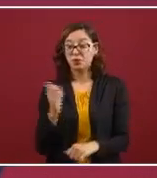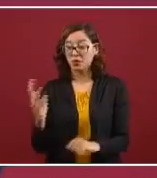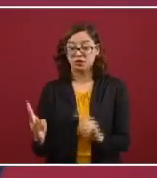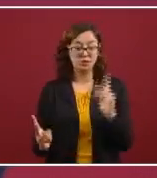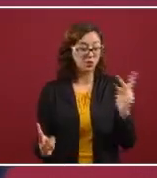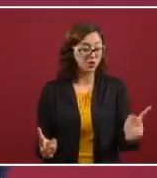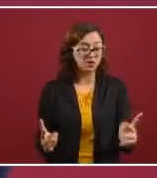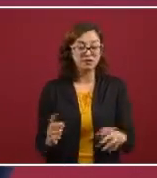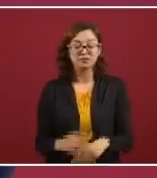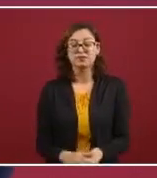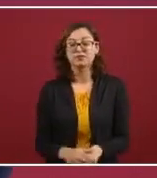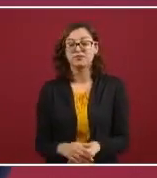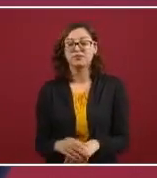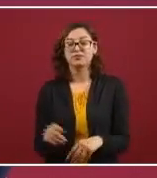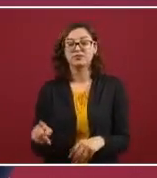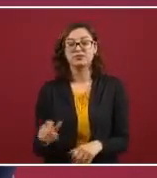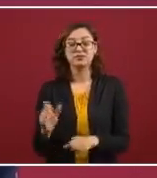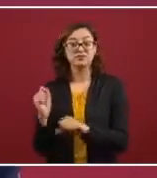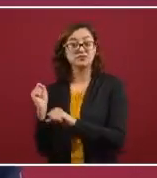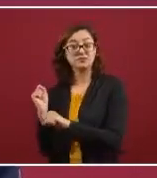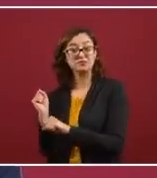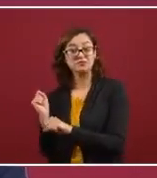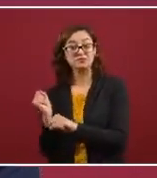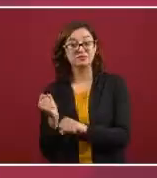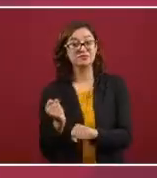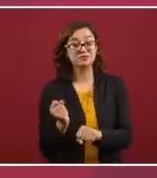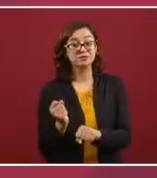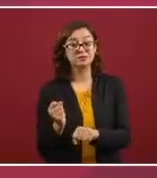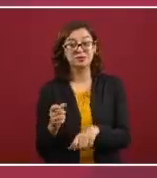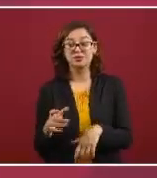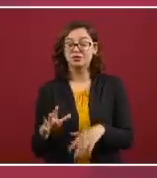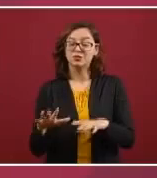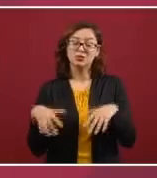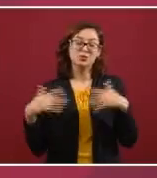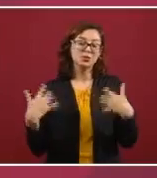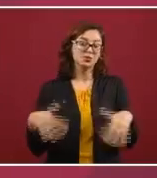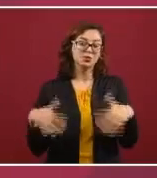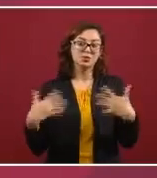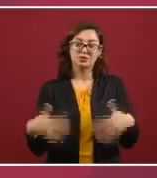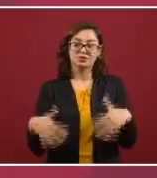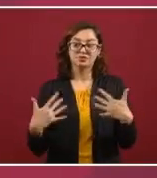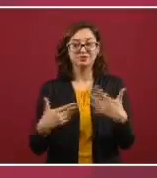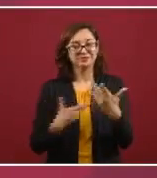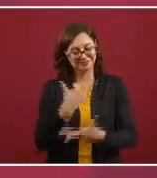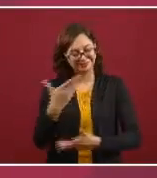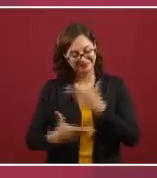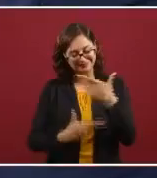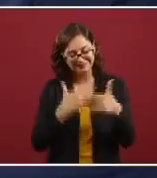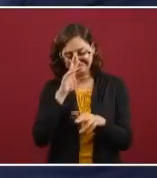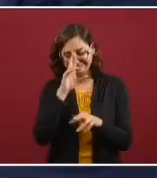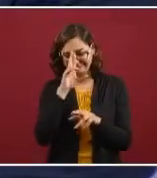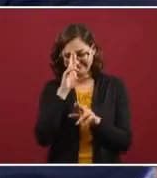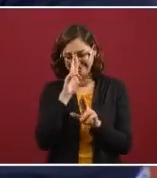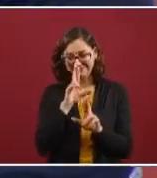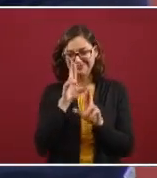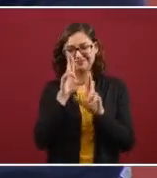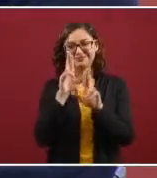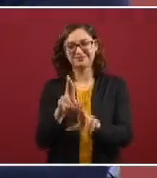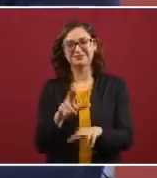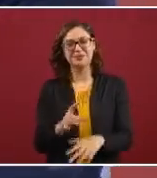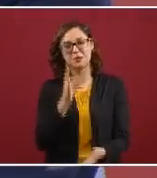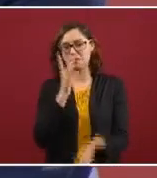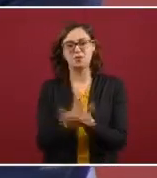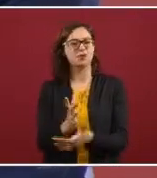4 carreras, se envasa uno, y eso que solo, con todo respeto, se ve en el